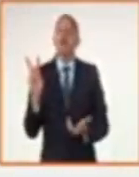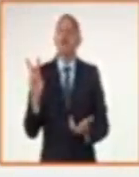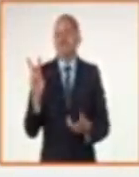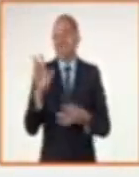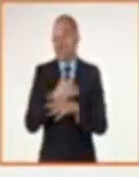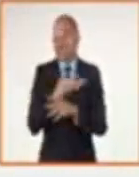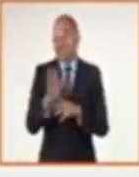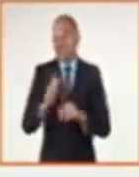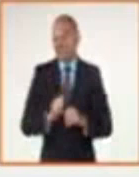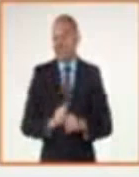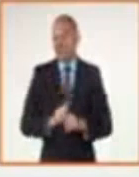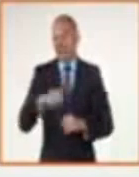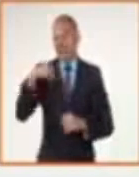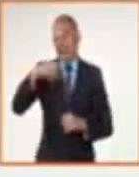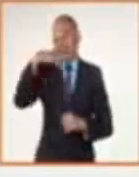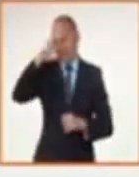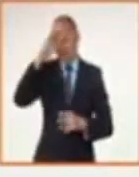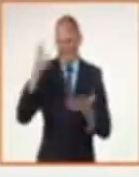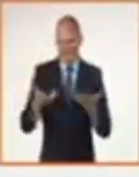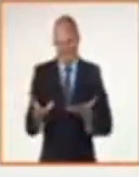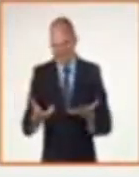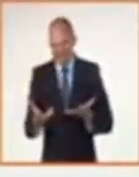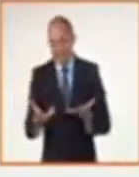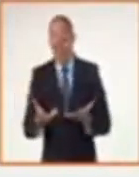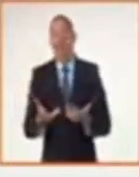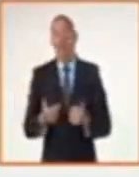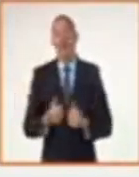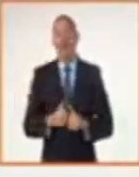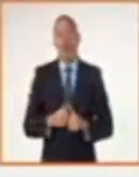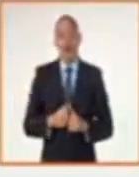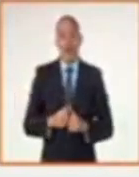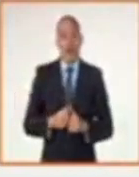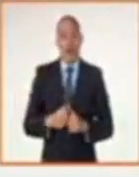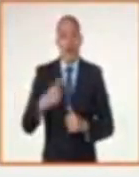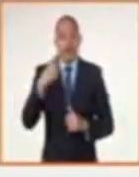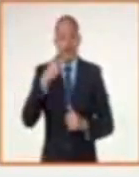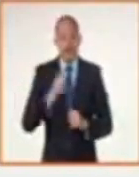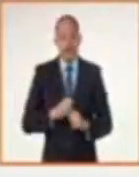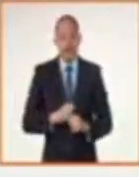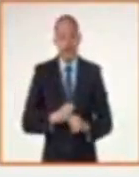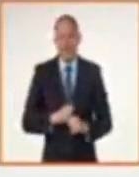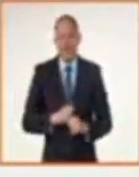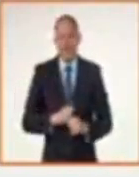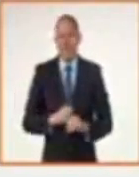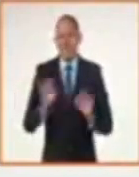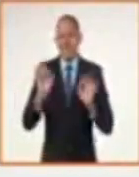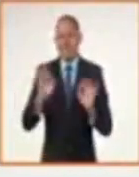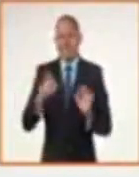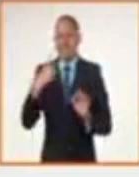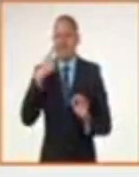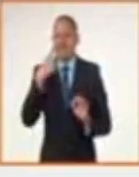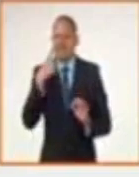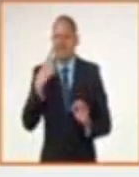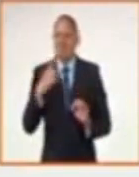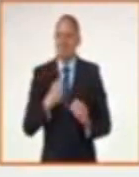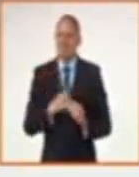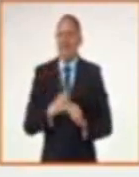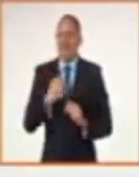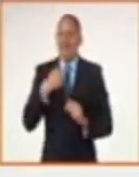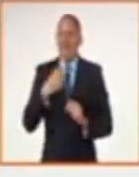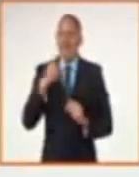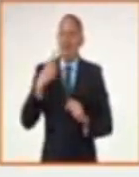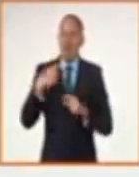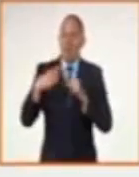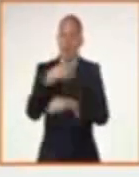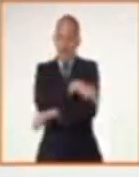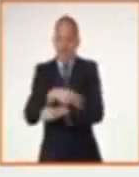que sentó en los curules, en los espacios donde habitualmente en el mundo se sienta la gente con dinero y respaldo